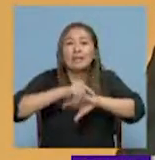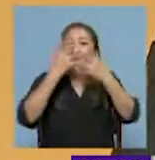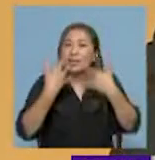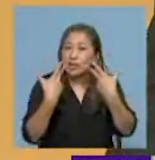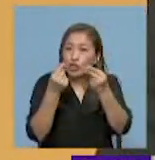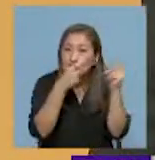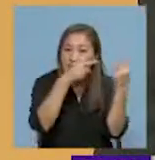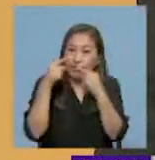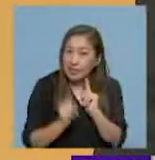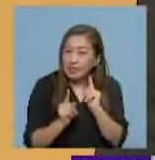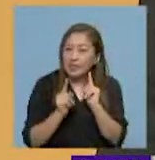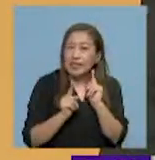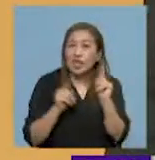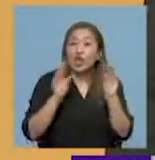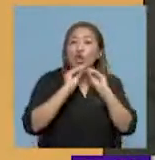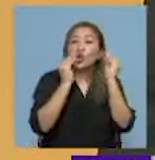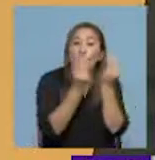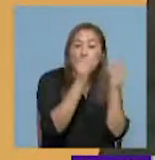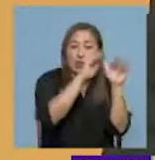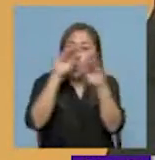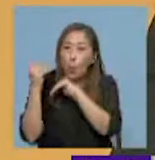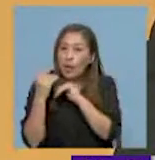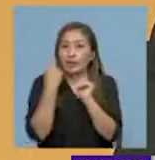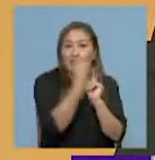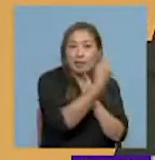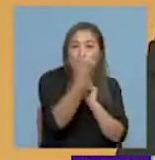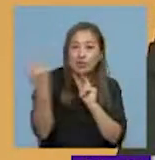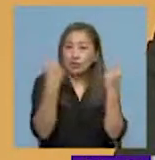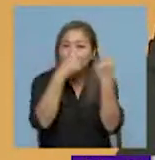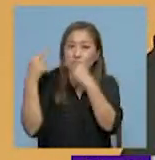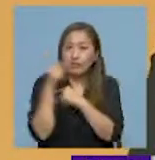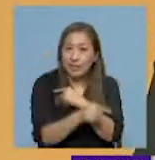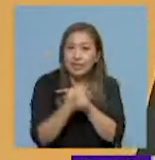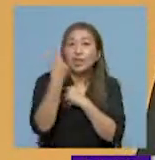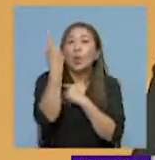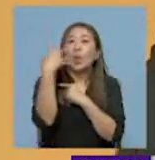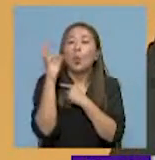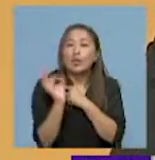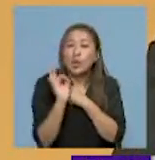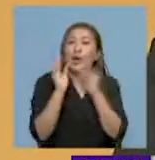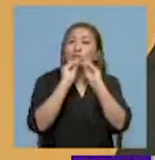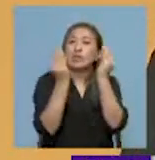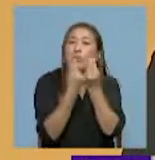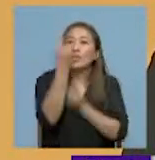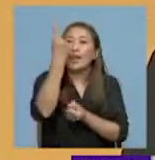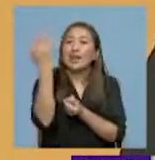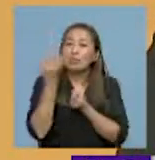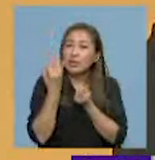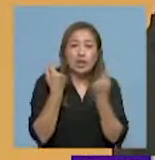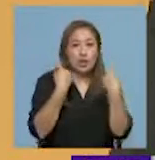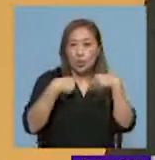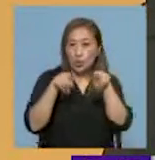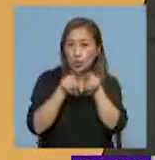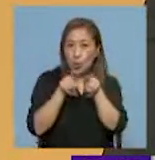con lo cual no todos los casos son iguales cada caso en particular tiene una respuesta específica no es lo mismo